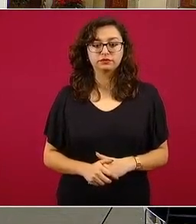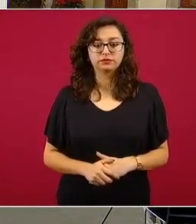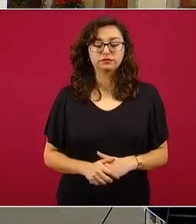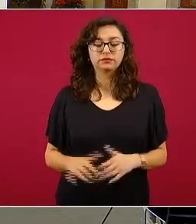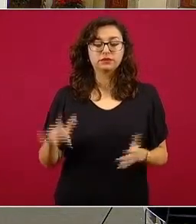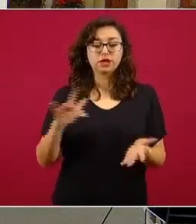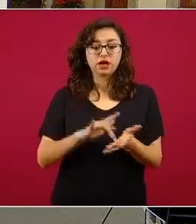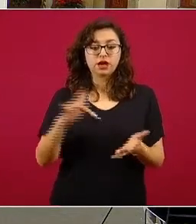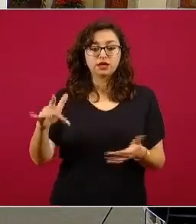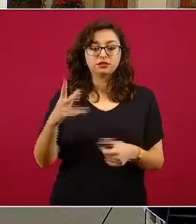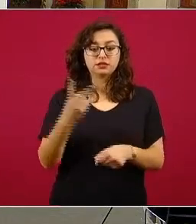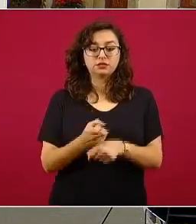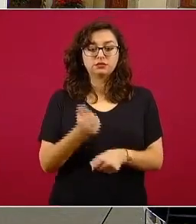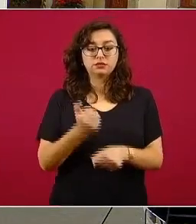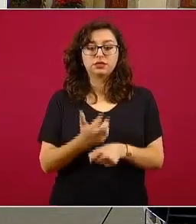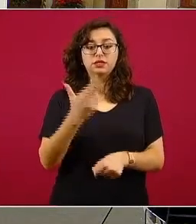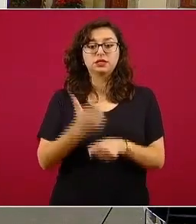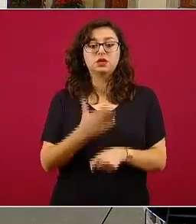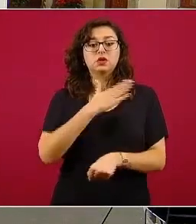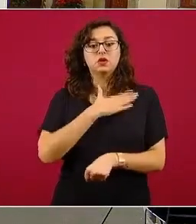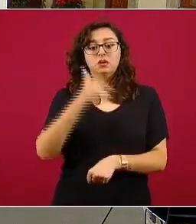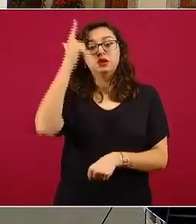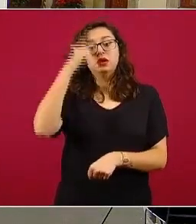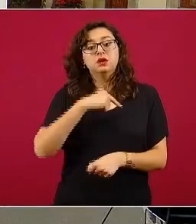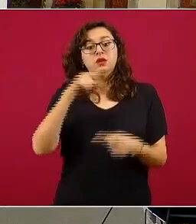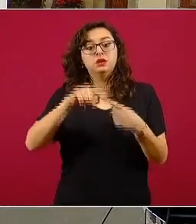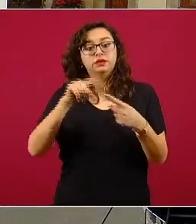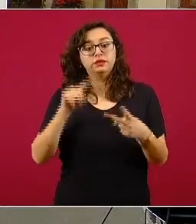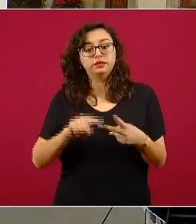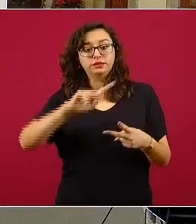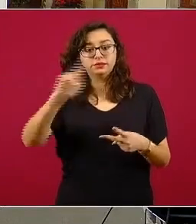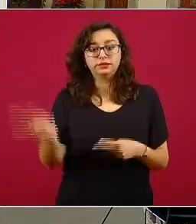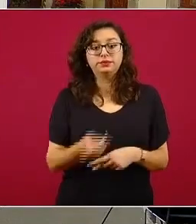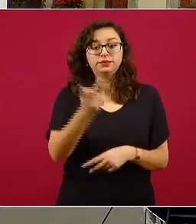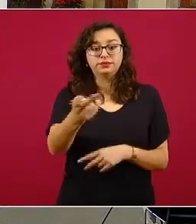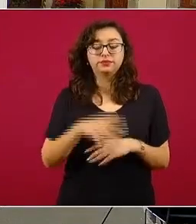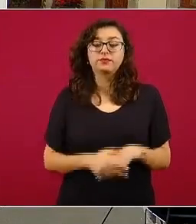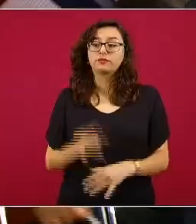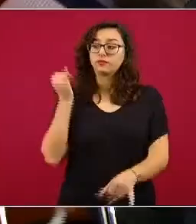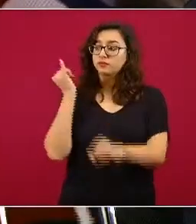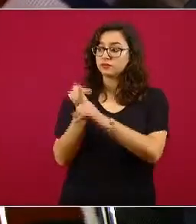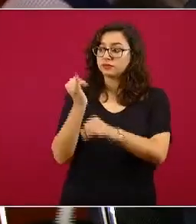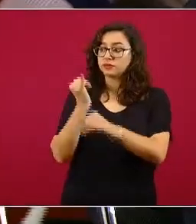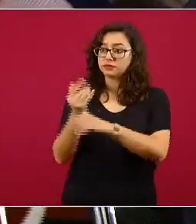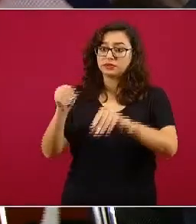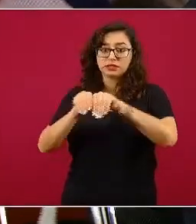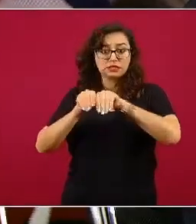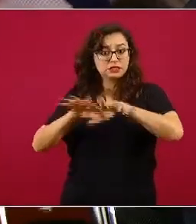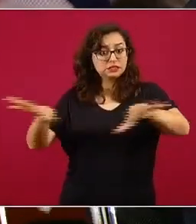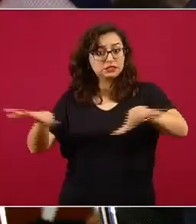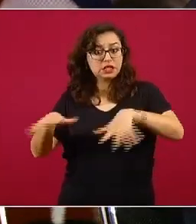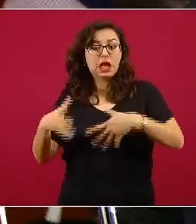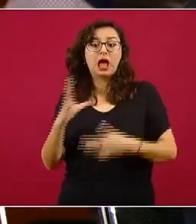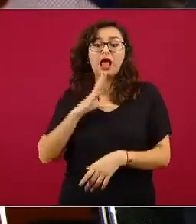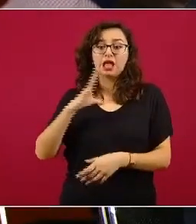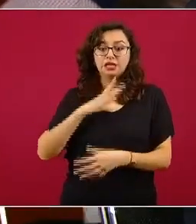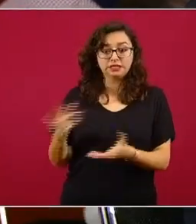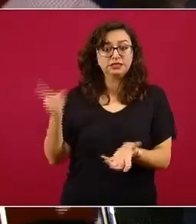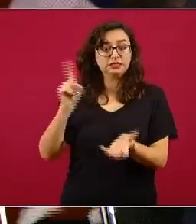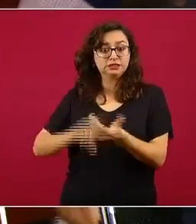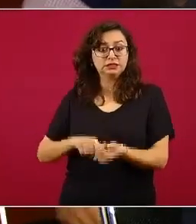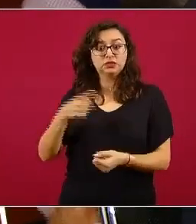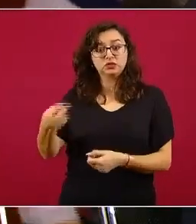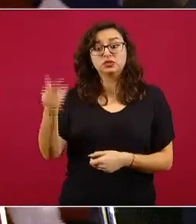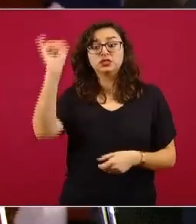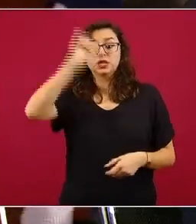Gracias, subsecretario. Muy buenas noches. Dos preguntas. Una, por redes sociales salía también que la jefa